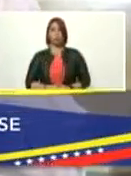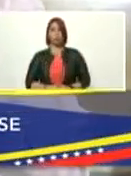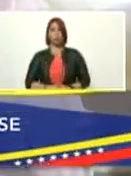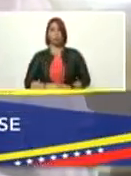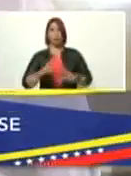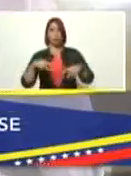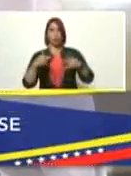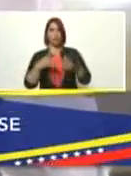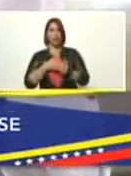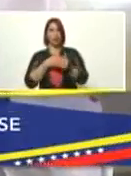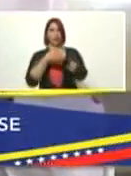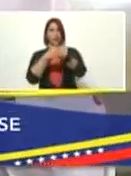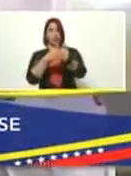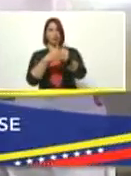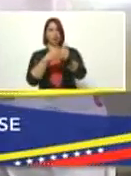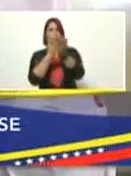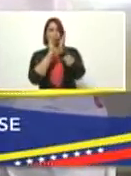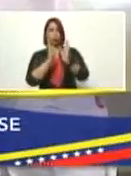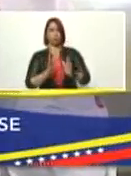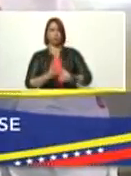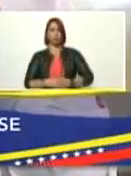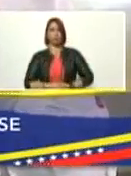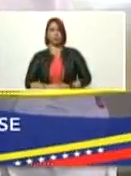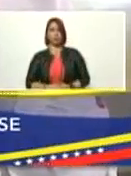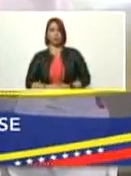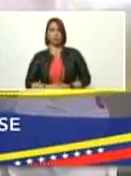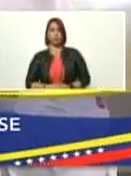Nuevas guías de estudio.